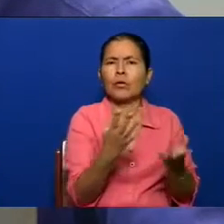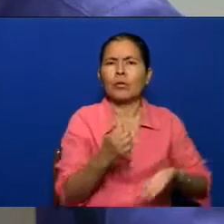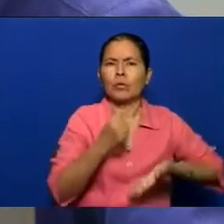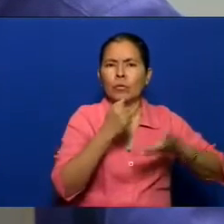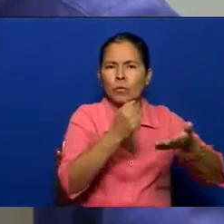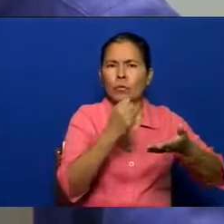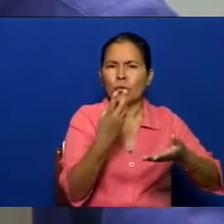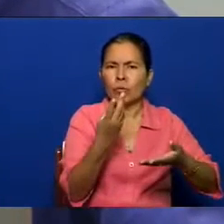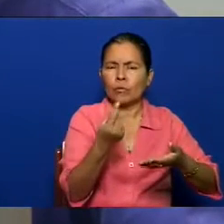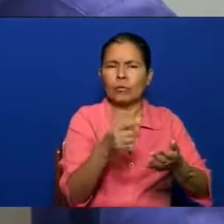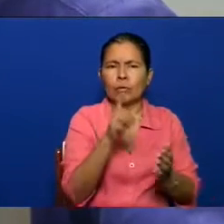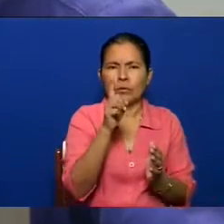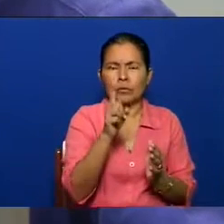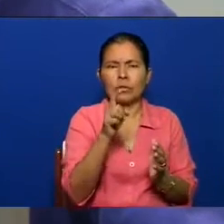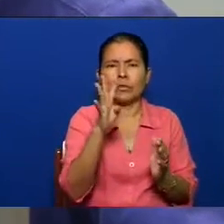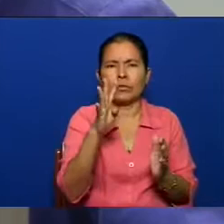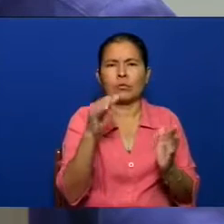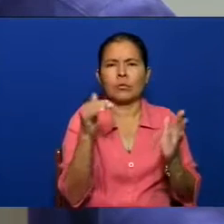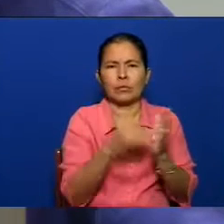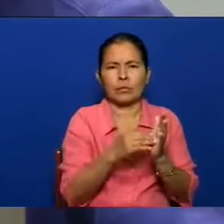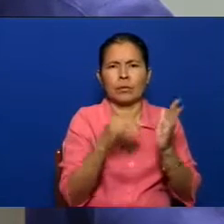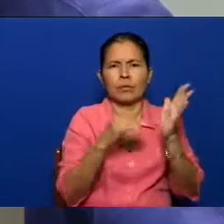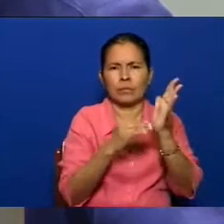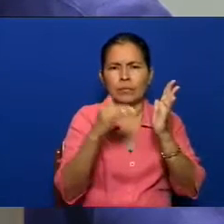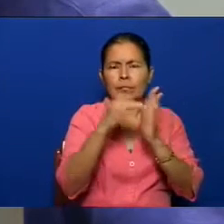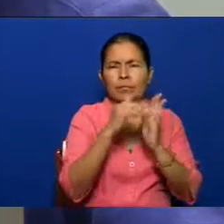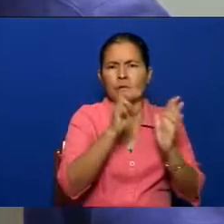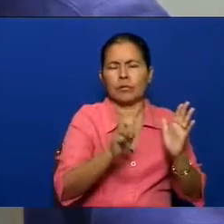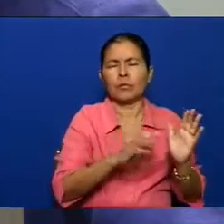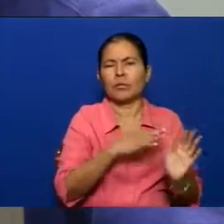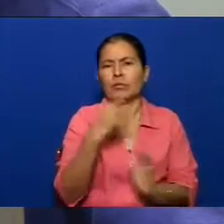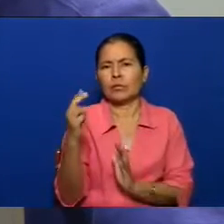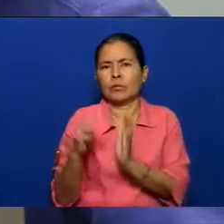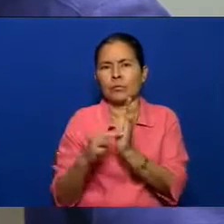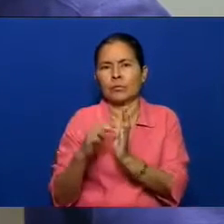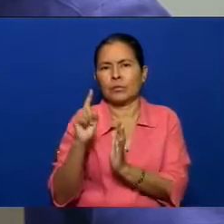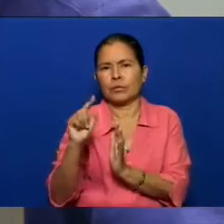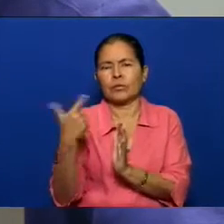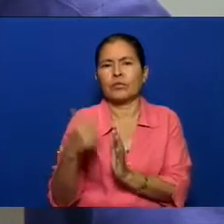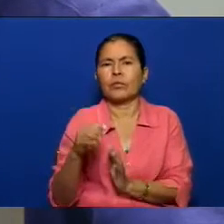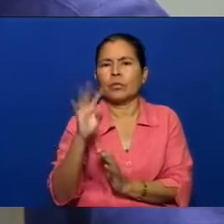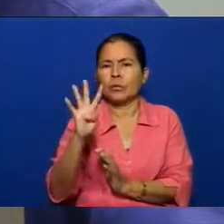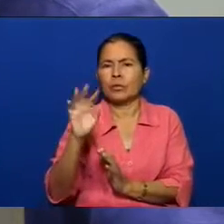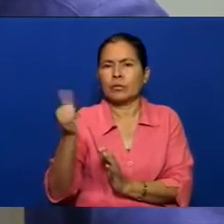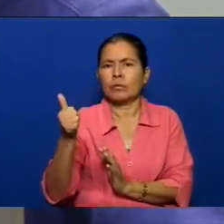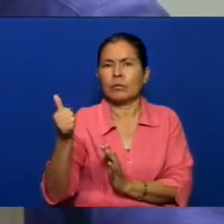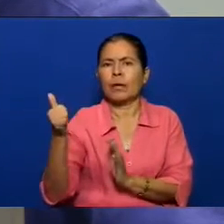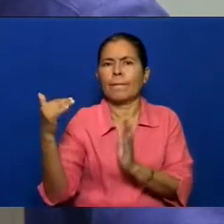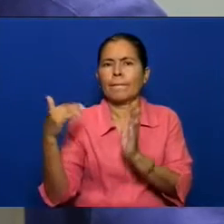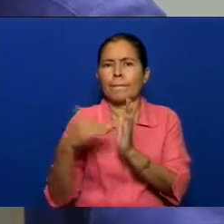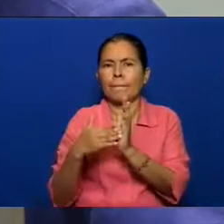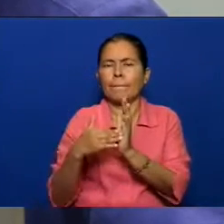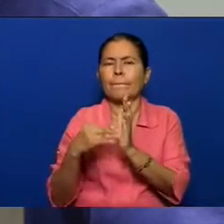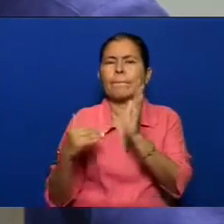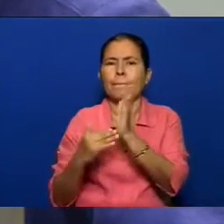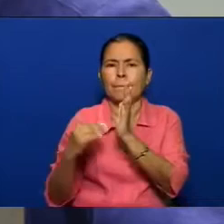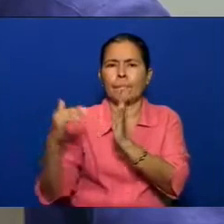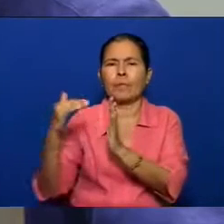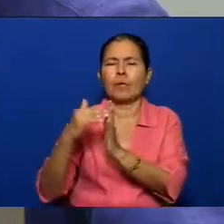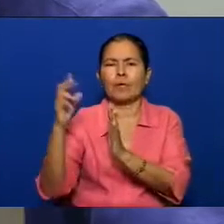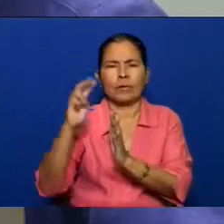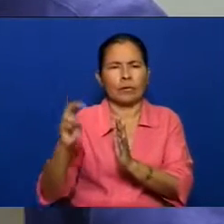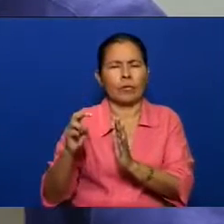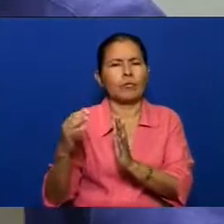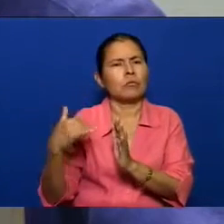destinaron 14 mil millones de córdobas. Para el año 2017 será de 46 mil millones de córdobas,